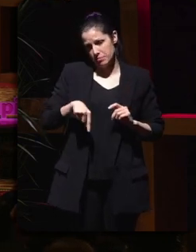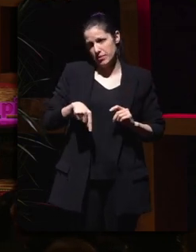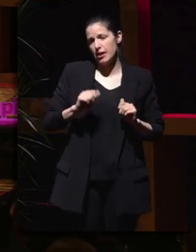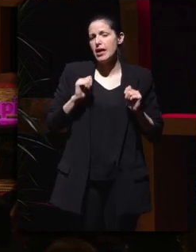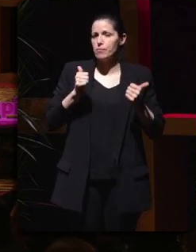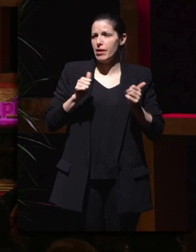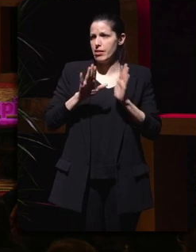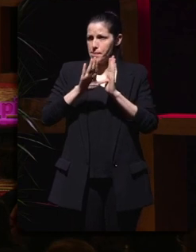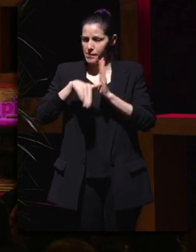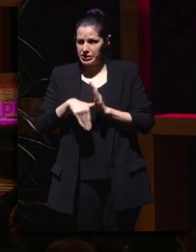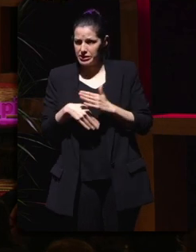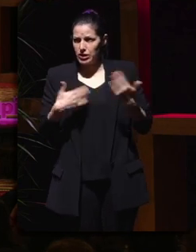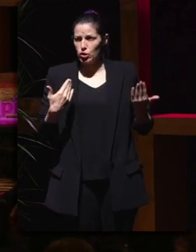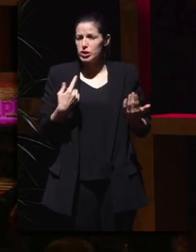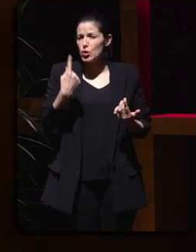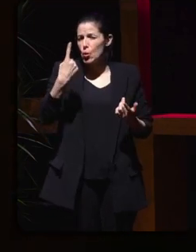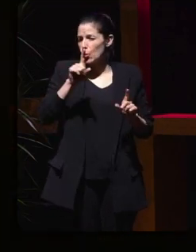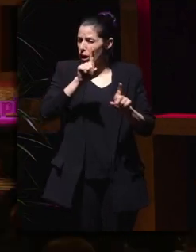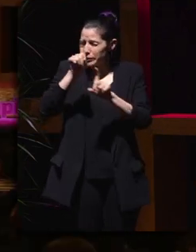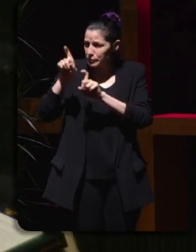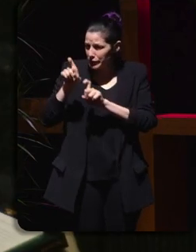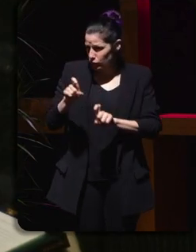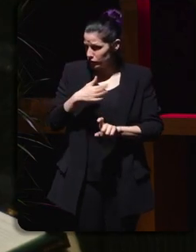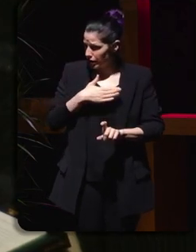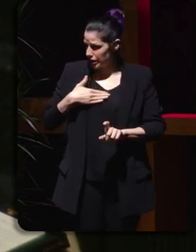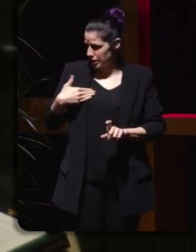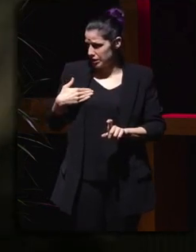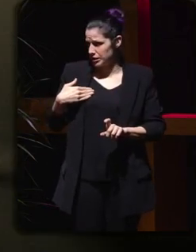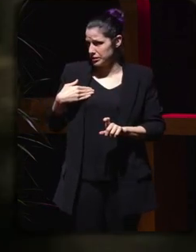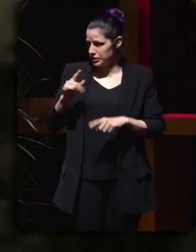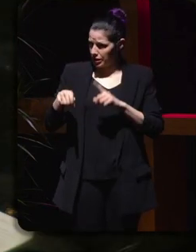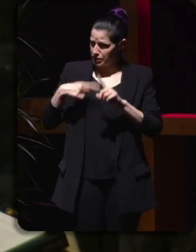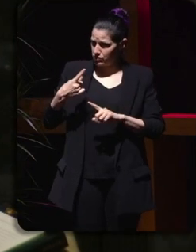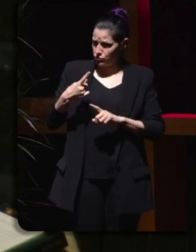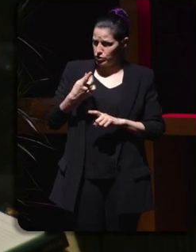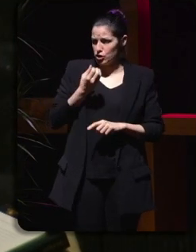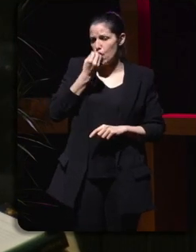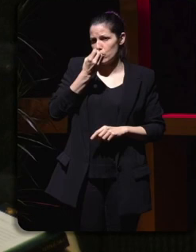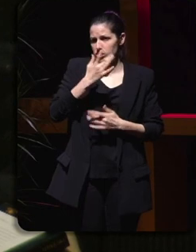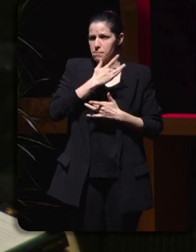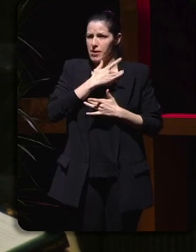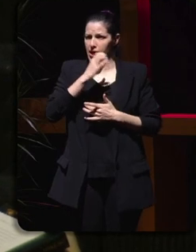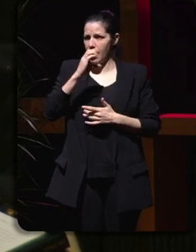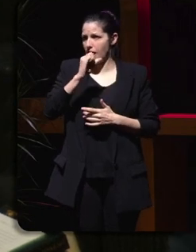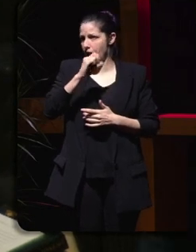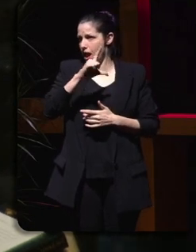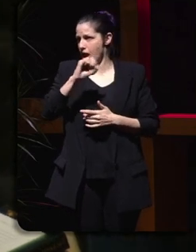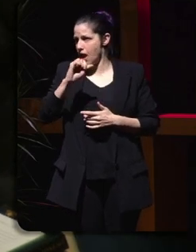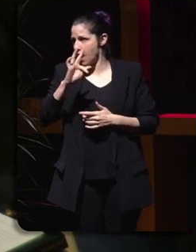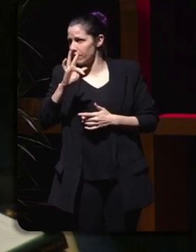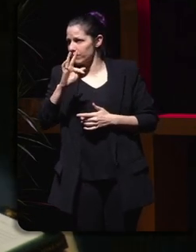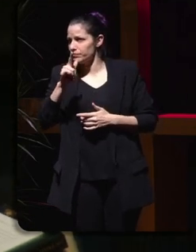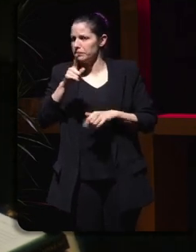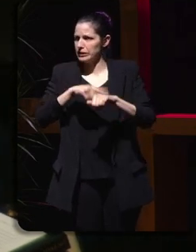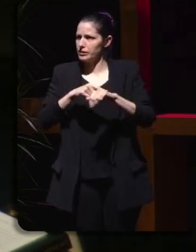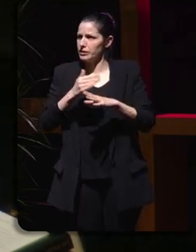así que si queréis Una pregunta antes de la última intervención que es Rosa María calaf tendríamos tiempo para una si alguien quiere preguntarle algo